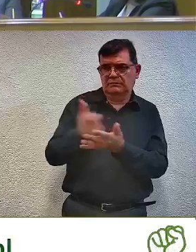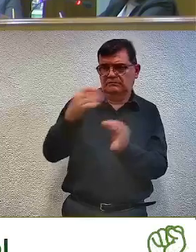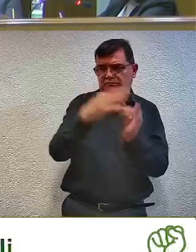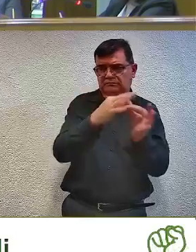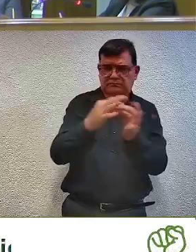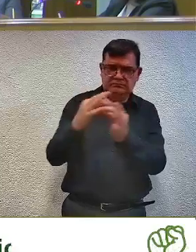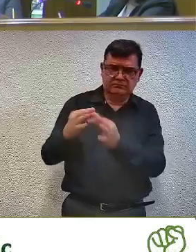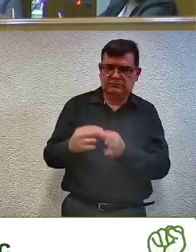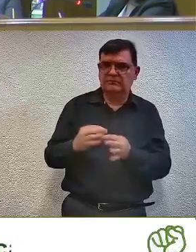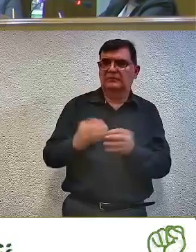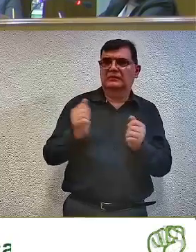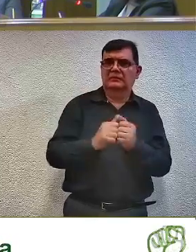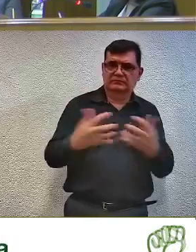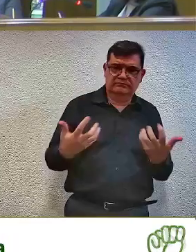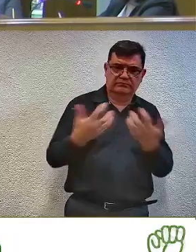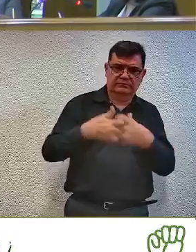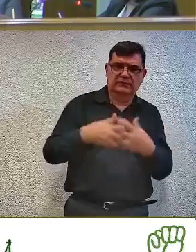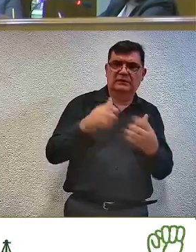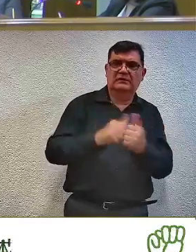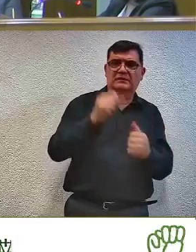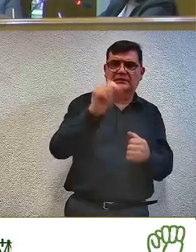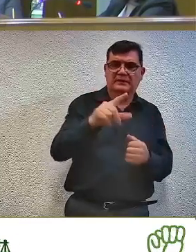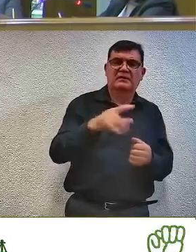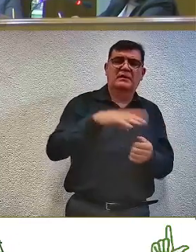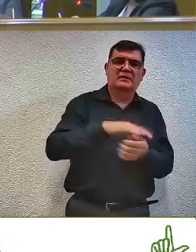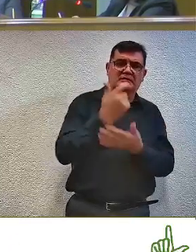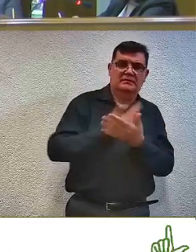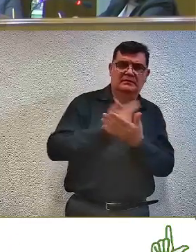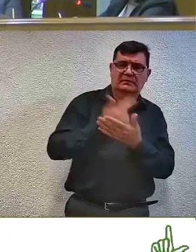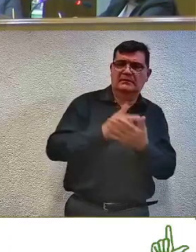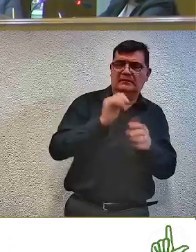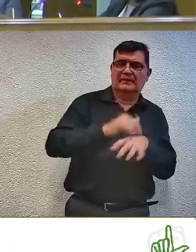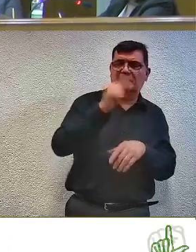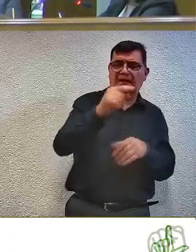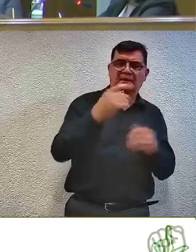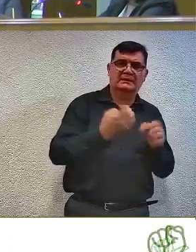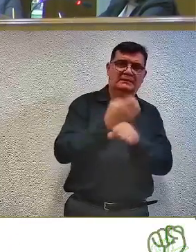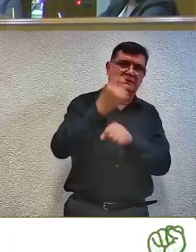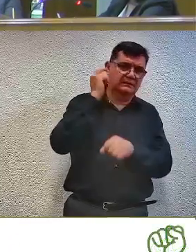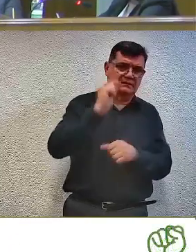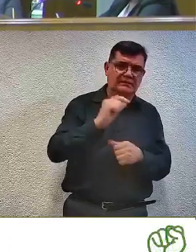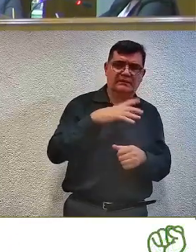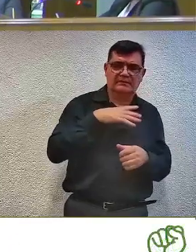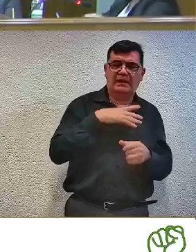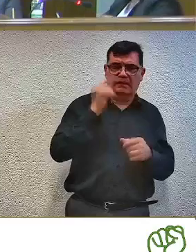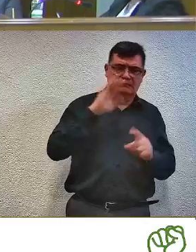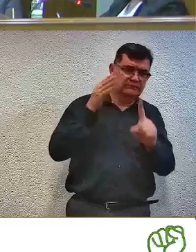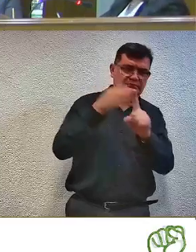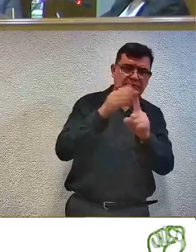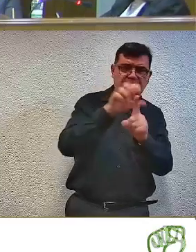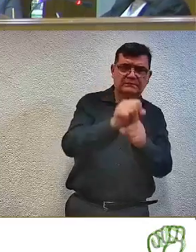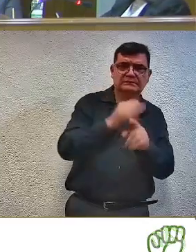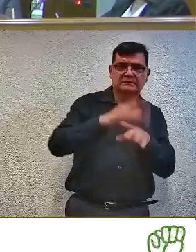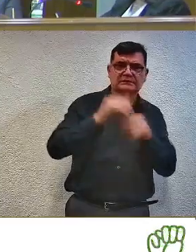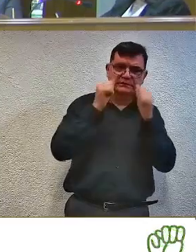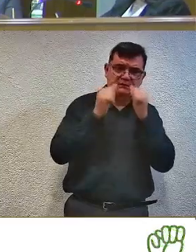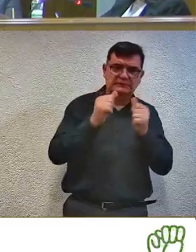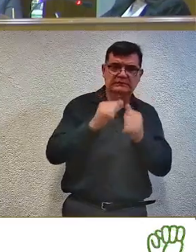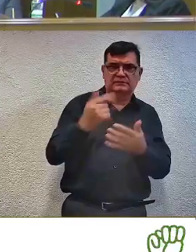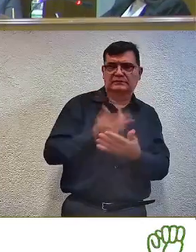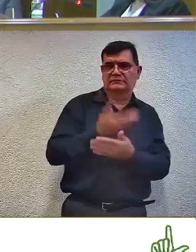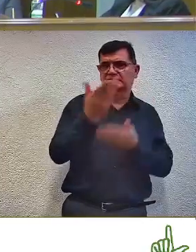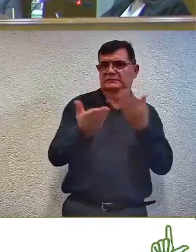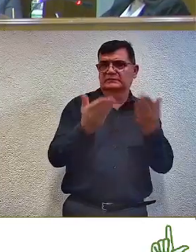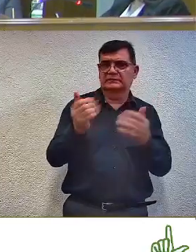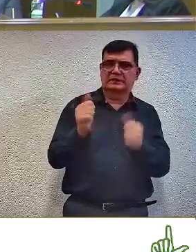adeudadas, conminar a la Secretaría de Finanzas y Administración del Gobierno del Estado de Guerrero a fin de que, en atención a las solicitudes